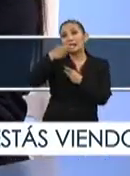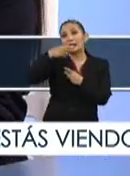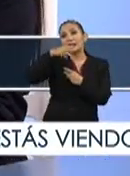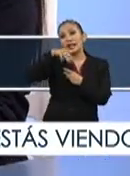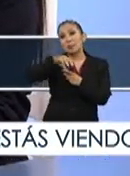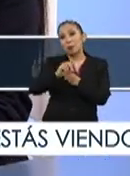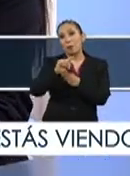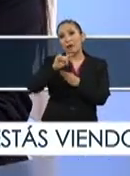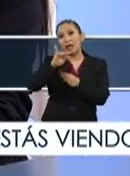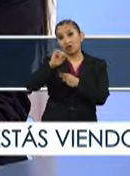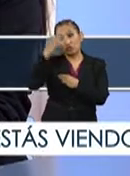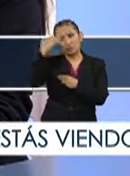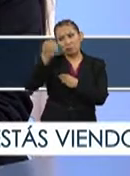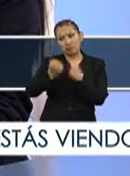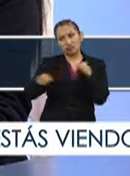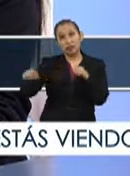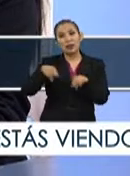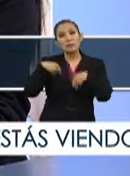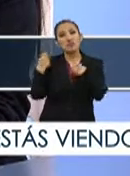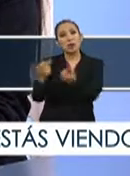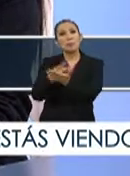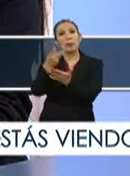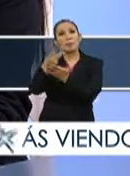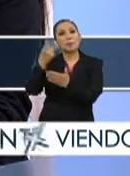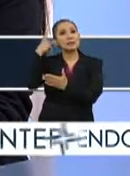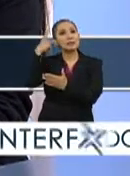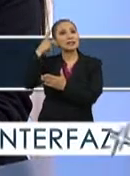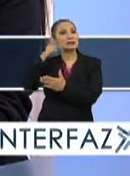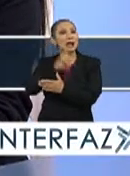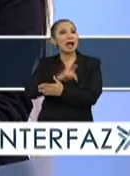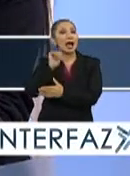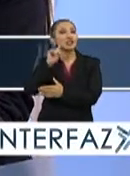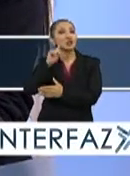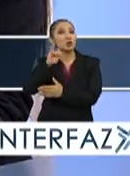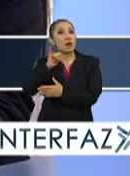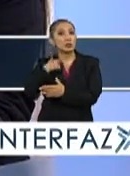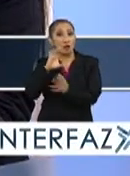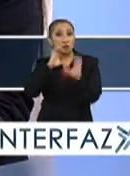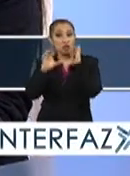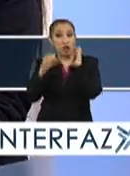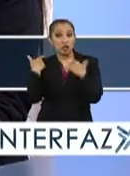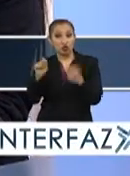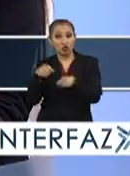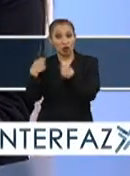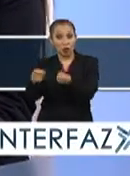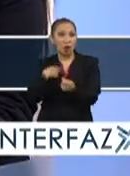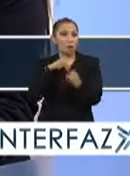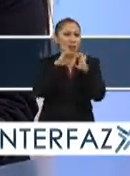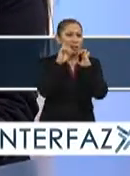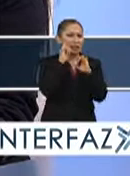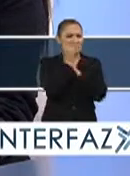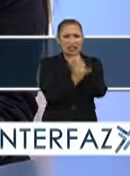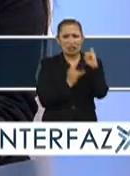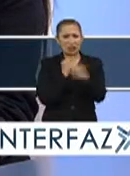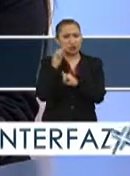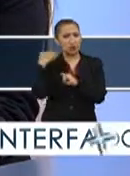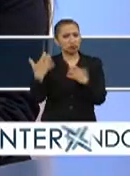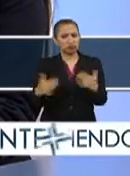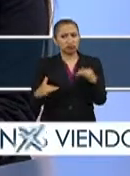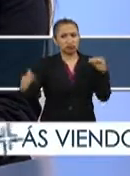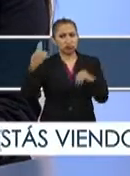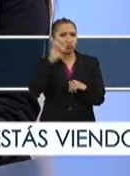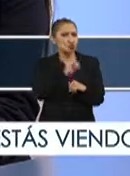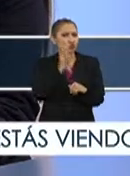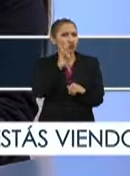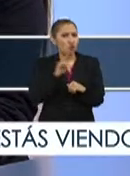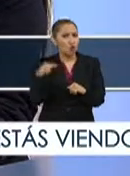Prieto, que sabes, este año recibió el premio Princesa de Asturias de Comunicación. Es probablemente la periodista mexicana más internacional, gran